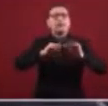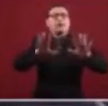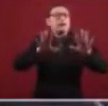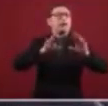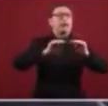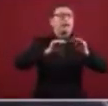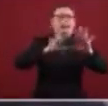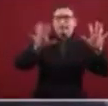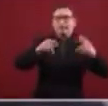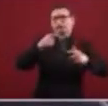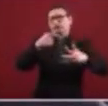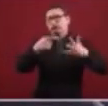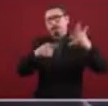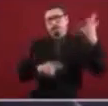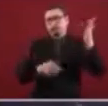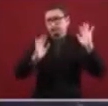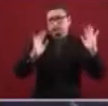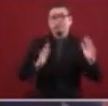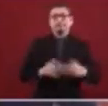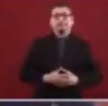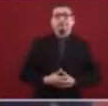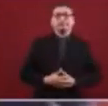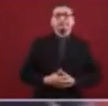aclarar. A mí me